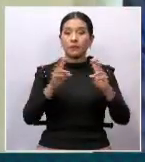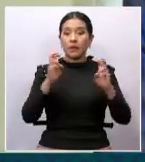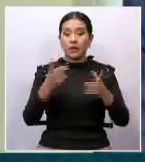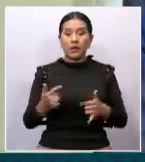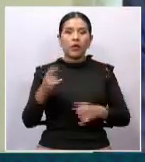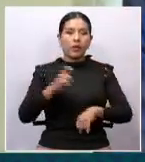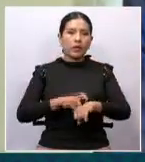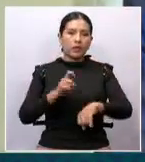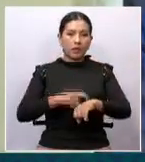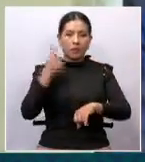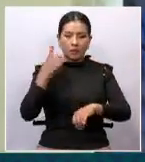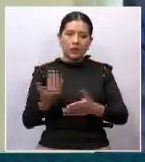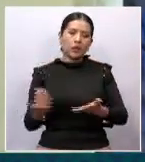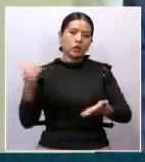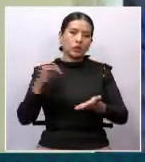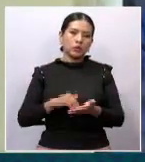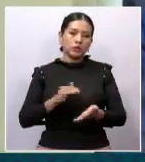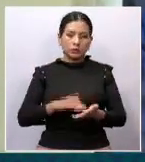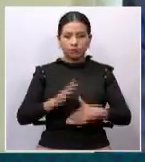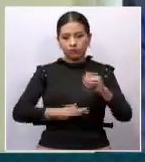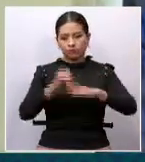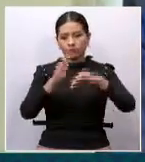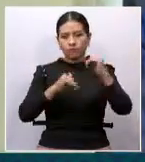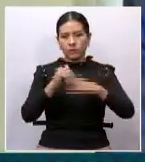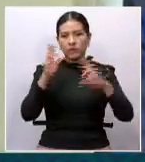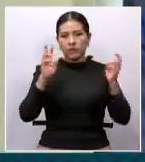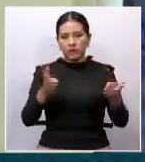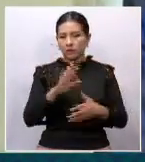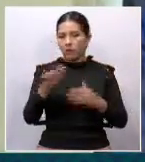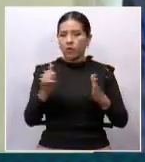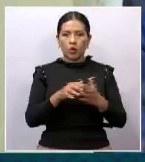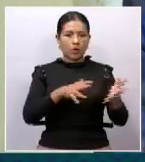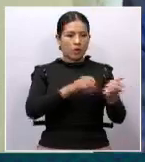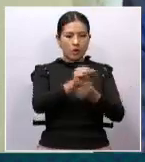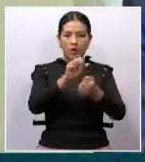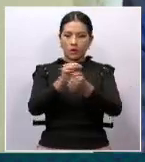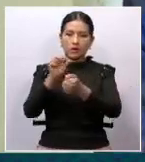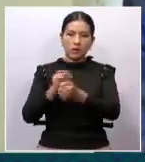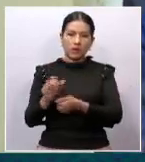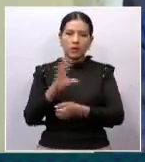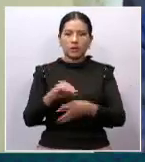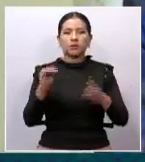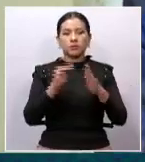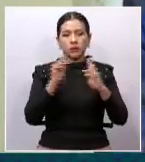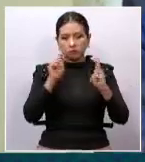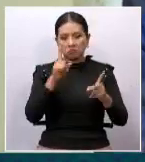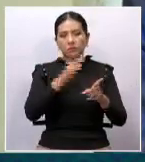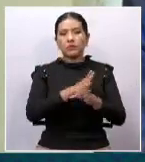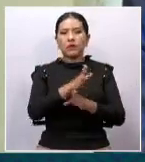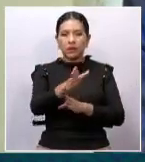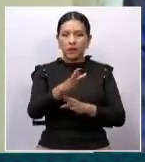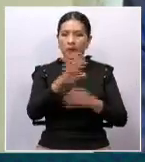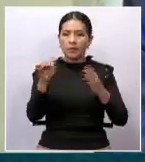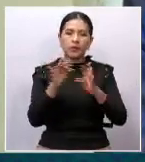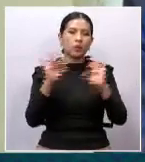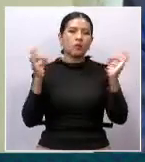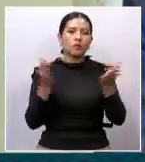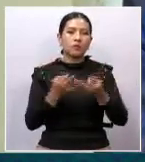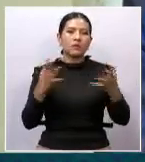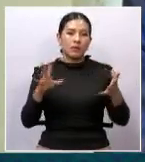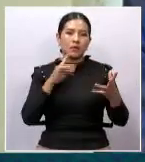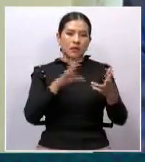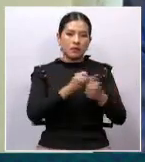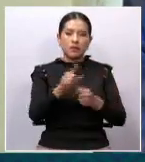de reconstrucción propiamente de todo lo que ha sido afectado y va directamente a que las familias que han sido damnificadas